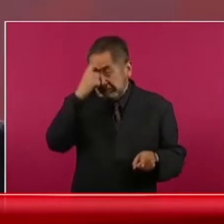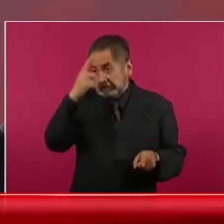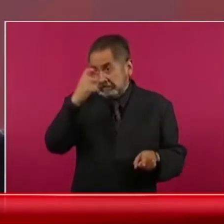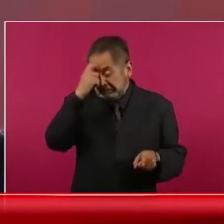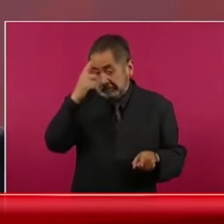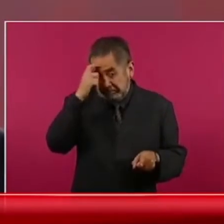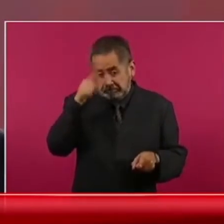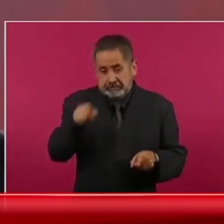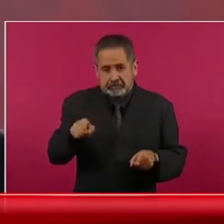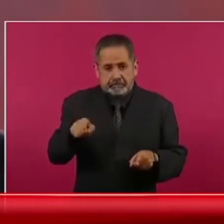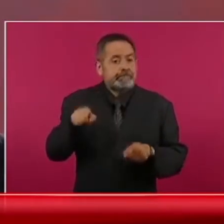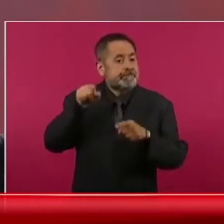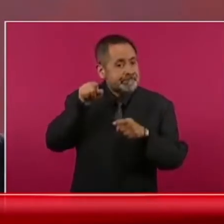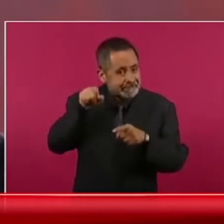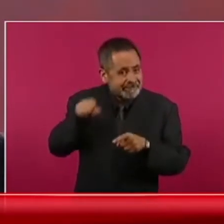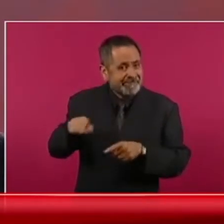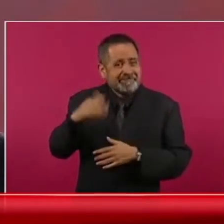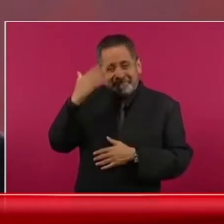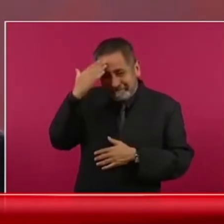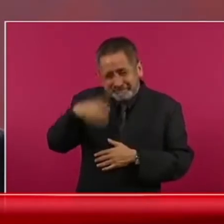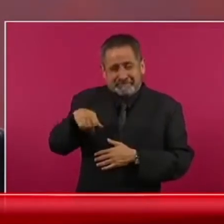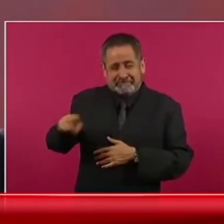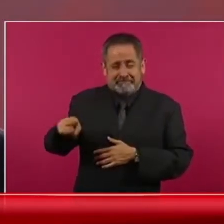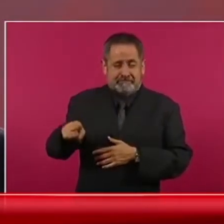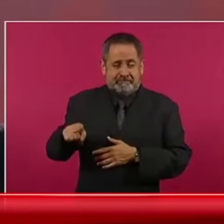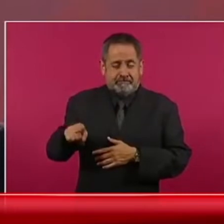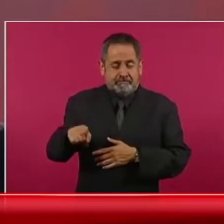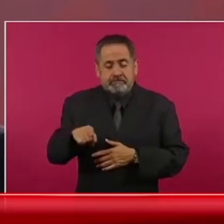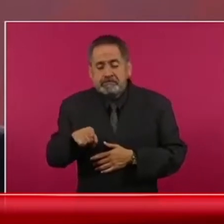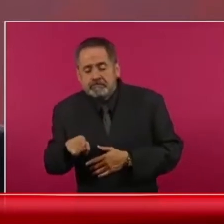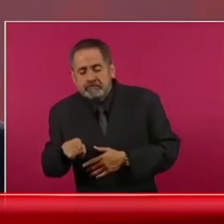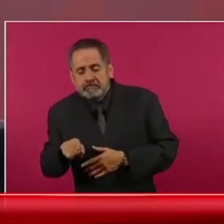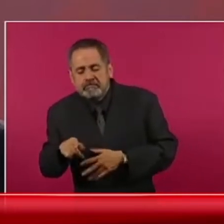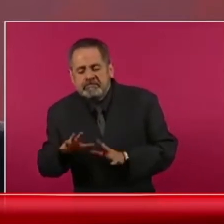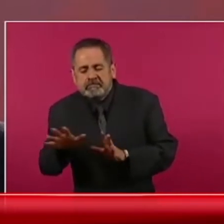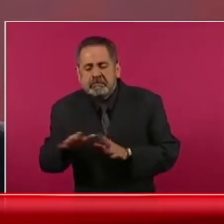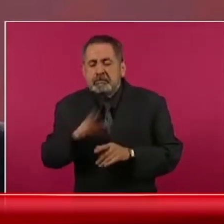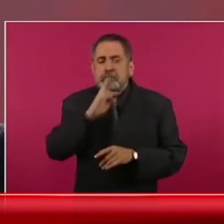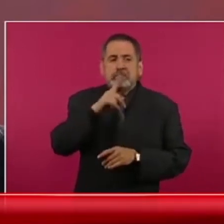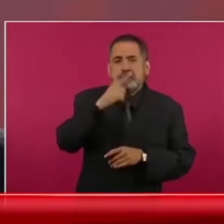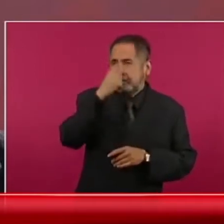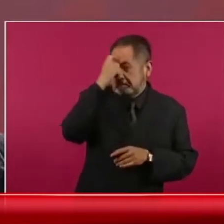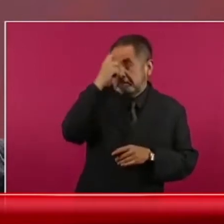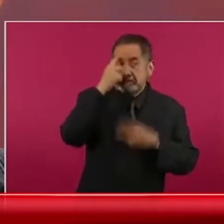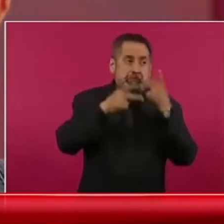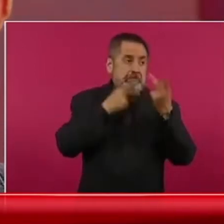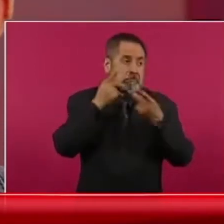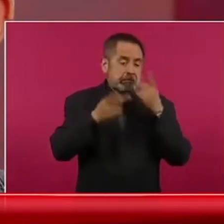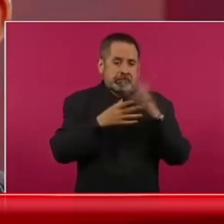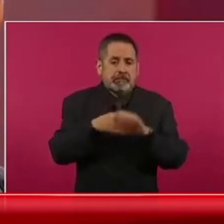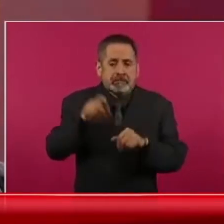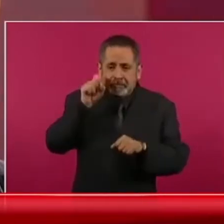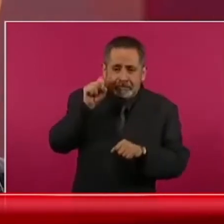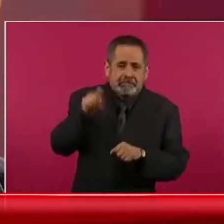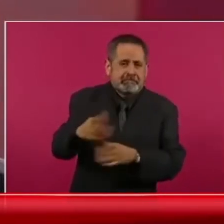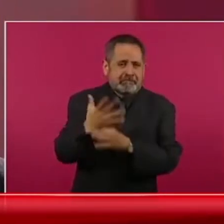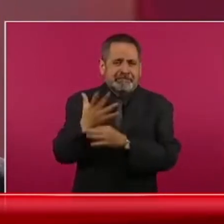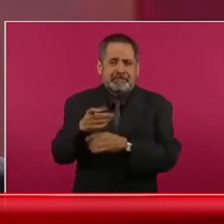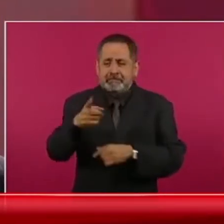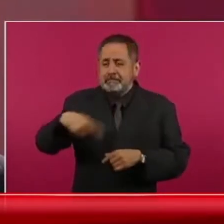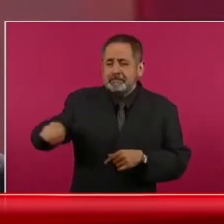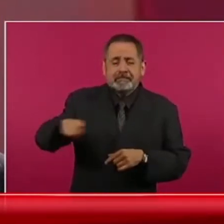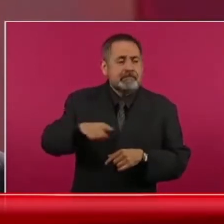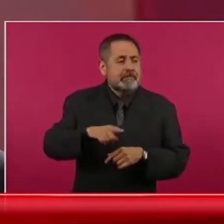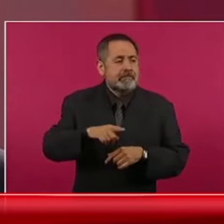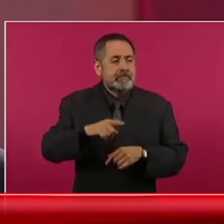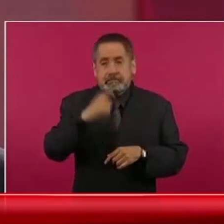Y ellos lo sabían, los que participaron en este montaje.